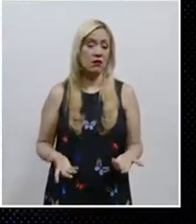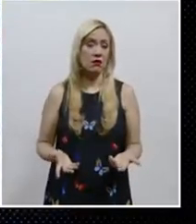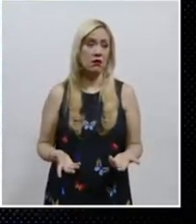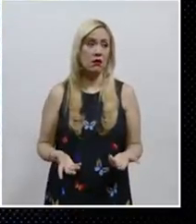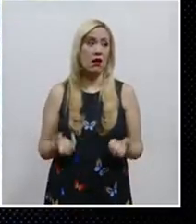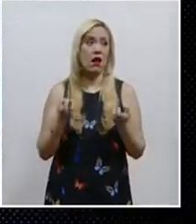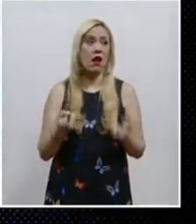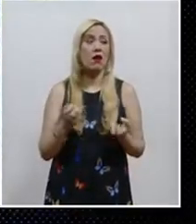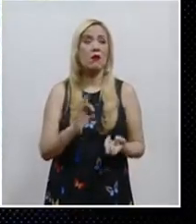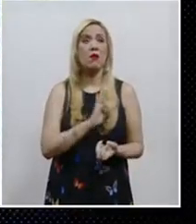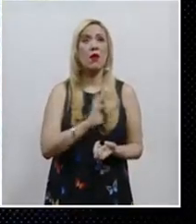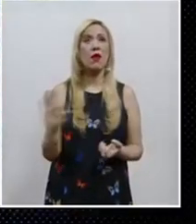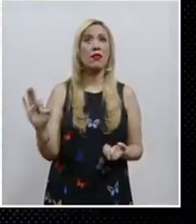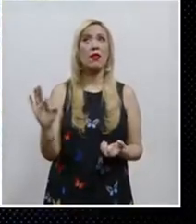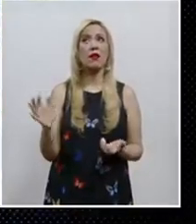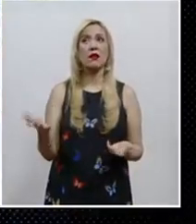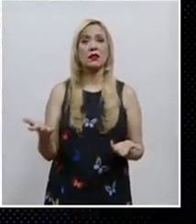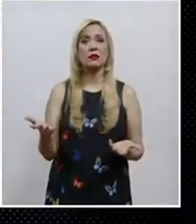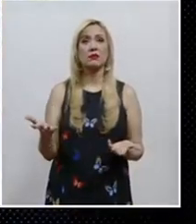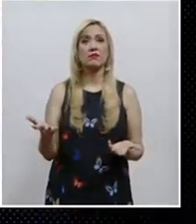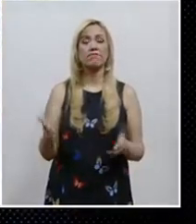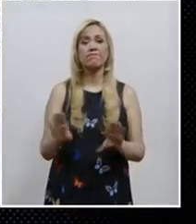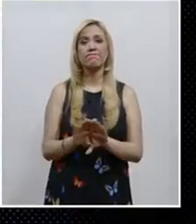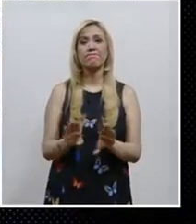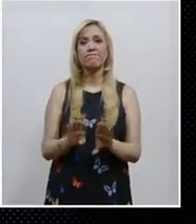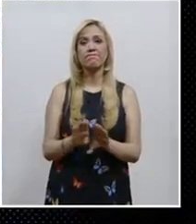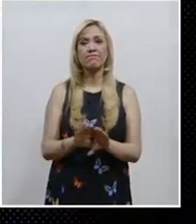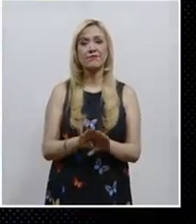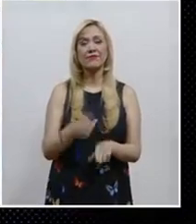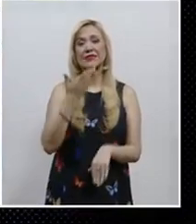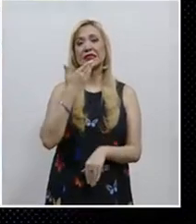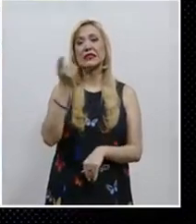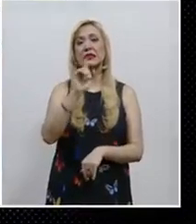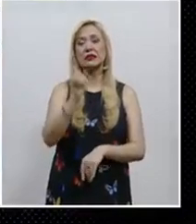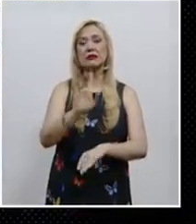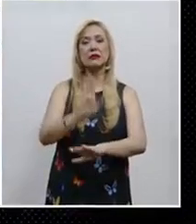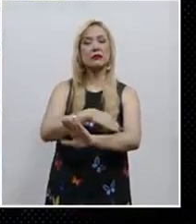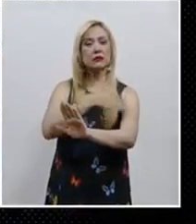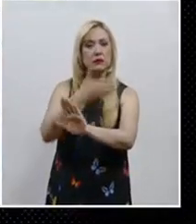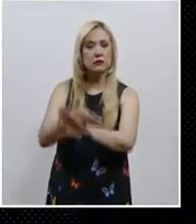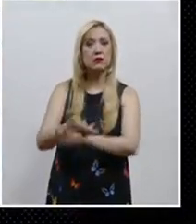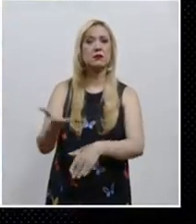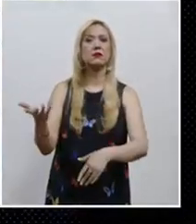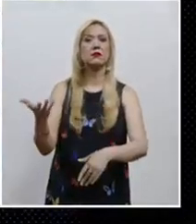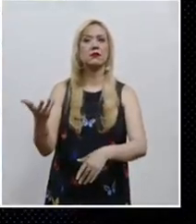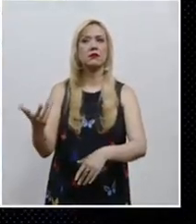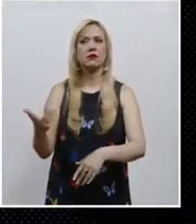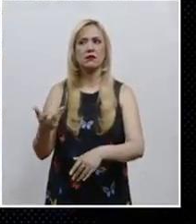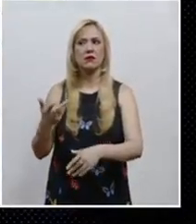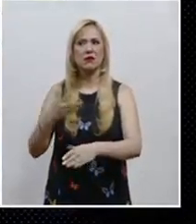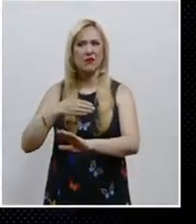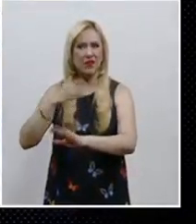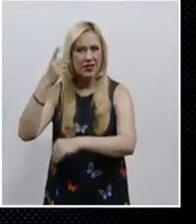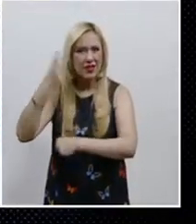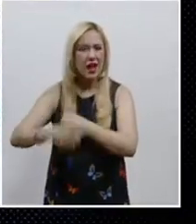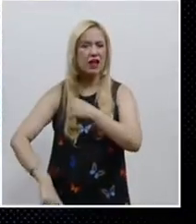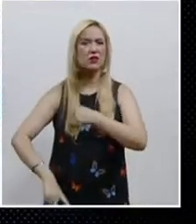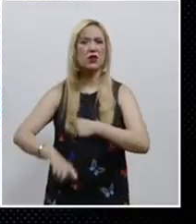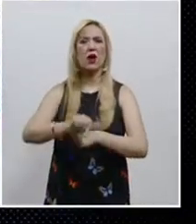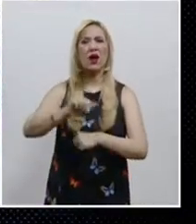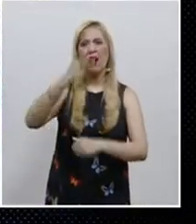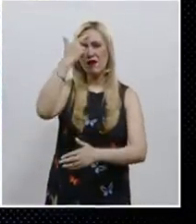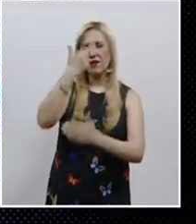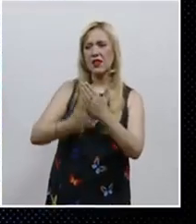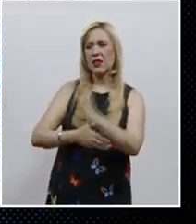lugar a esas lesiones y a esos homicidios, tanto de víctimas como